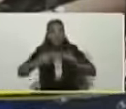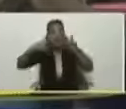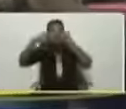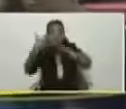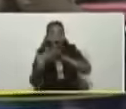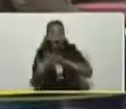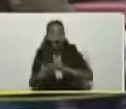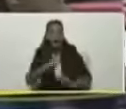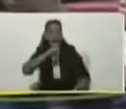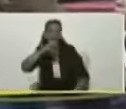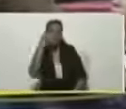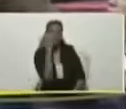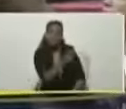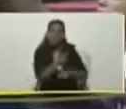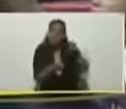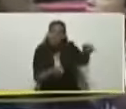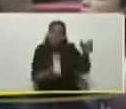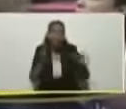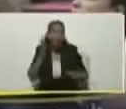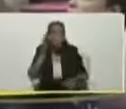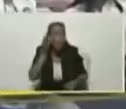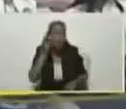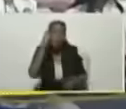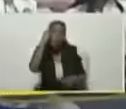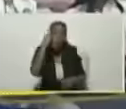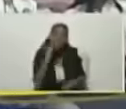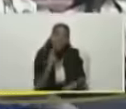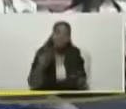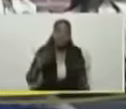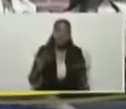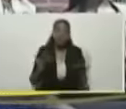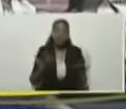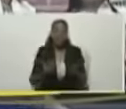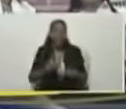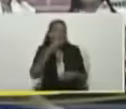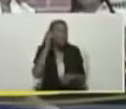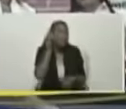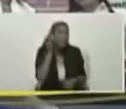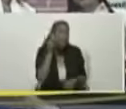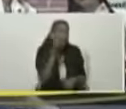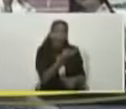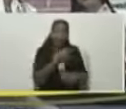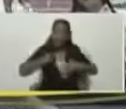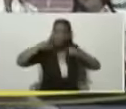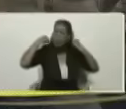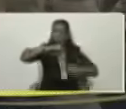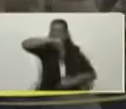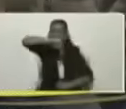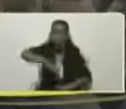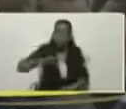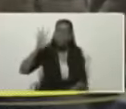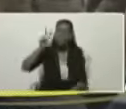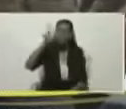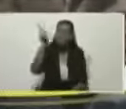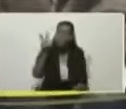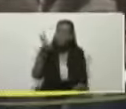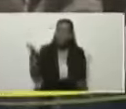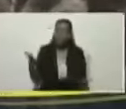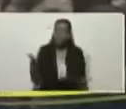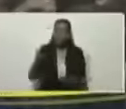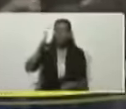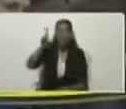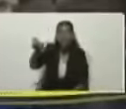tienen envidia a la mujer bolivariana, a la mujer patriota.